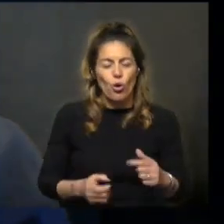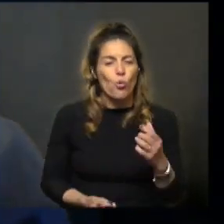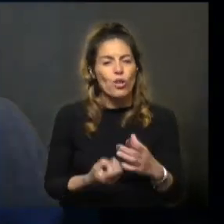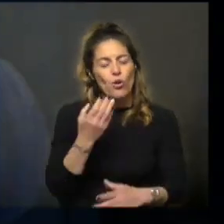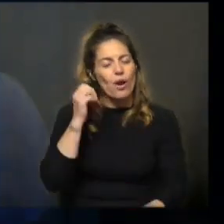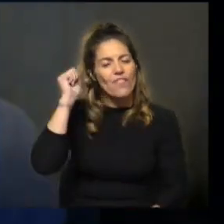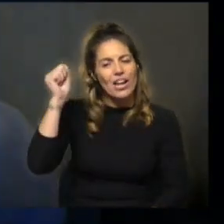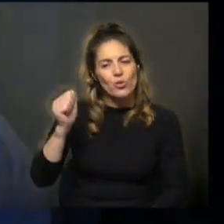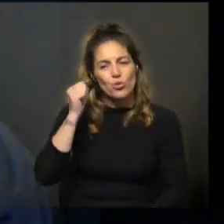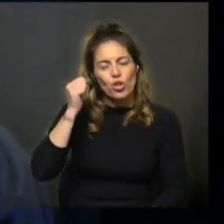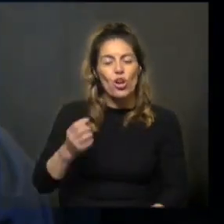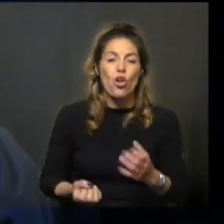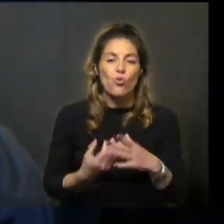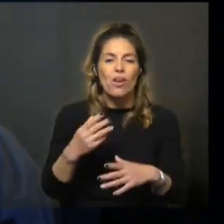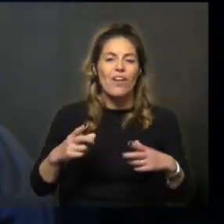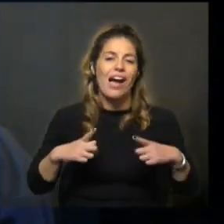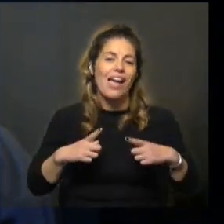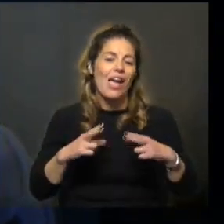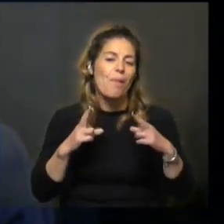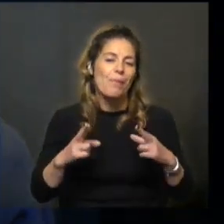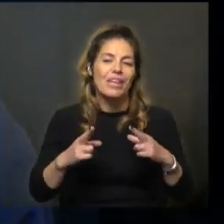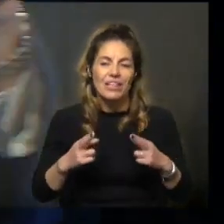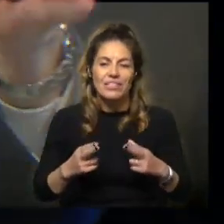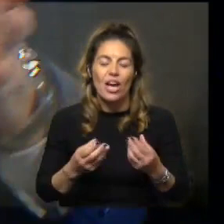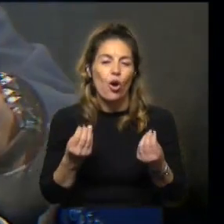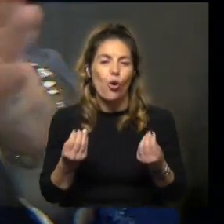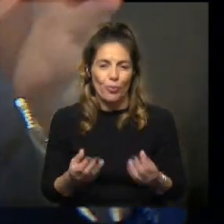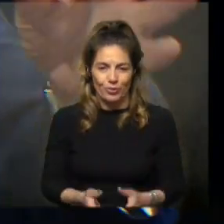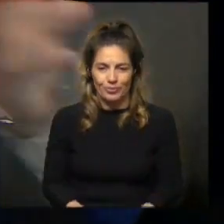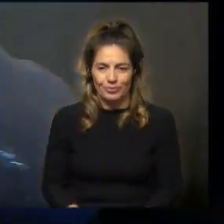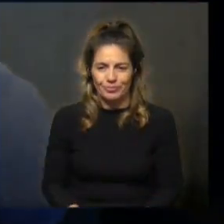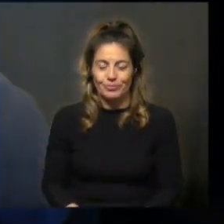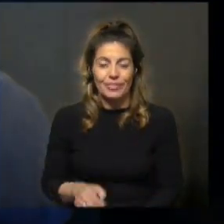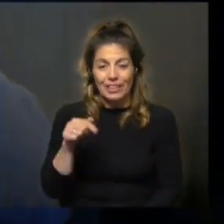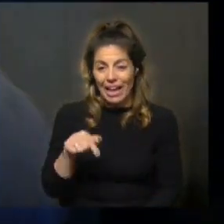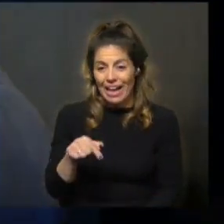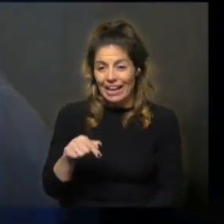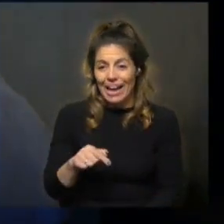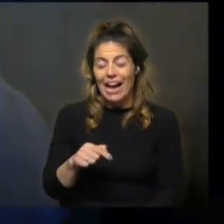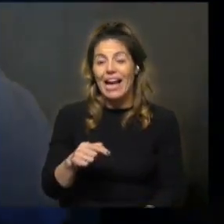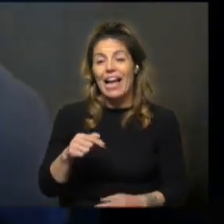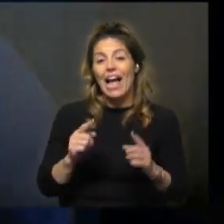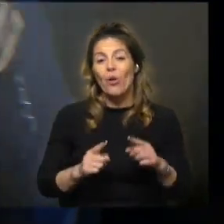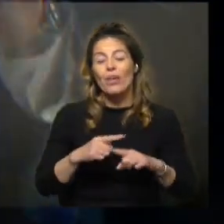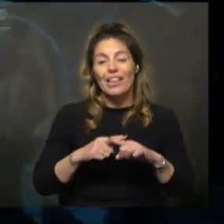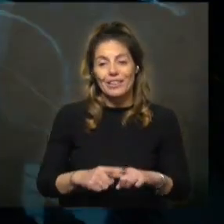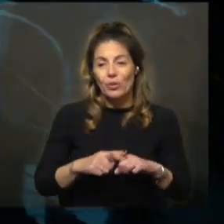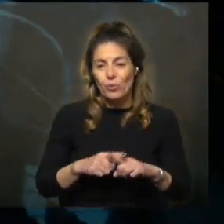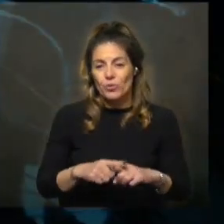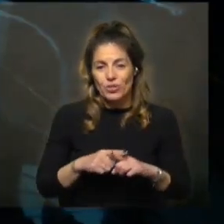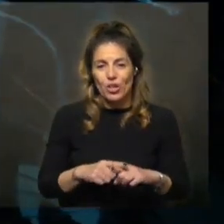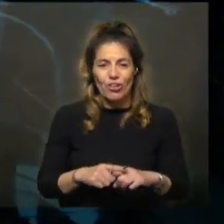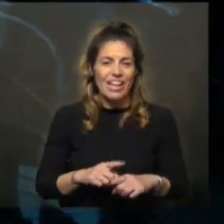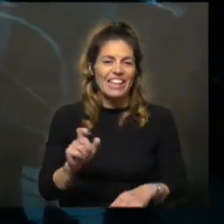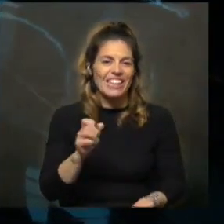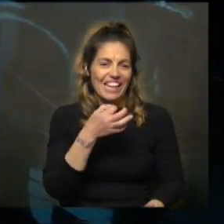ilusión una nueva Esperanza este acá hemos tenido algunas algunas discusiones desde quienes